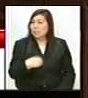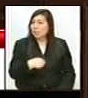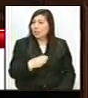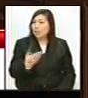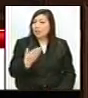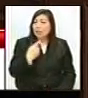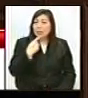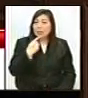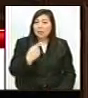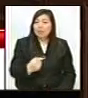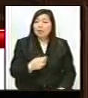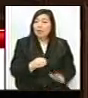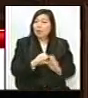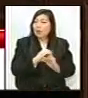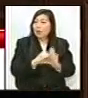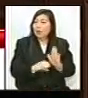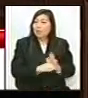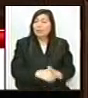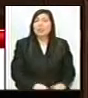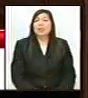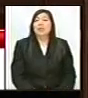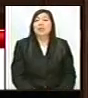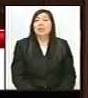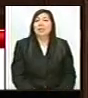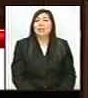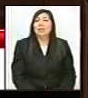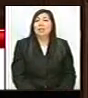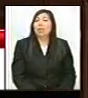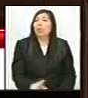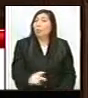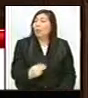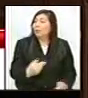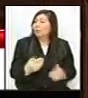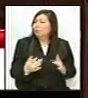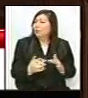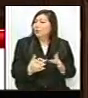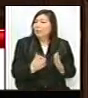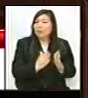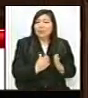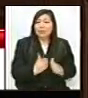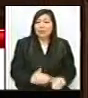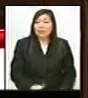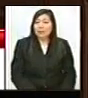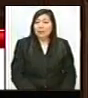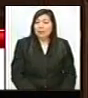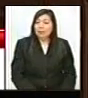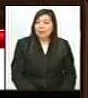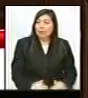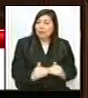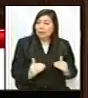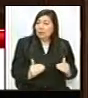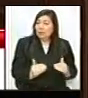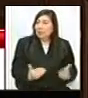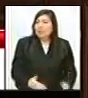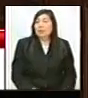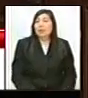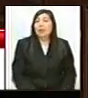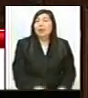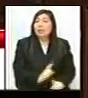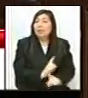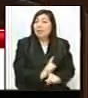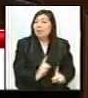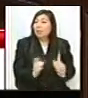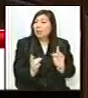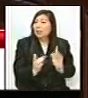recurrimos a la denuncia constitucional, no se identifica una estructura. En el marco fáctico tampoco